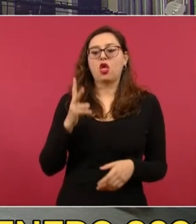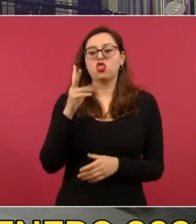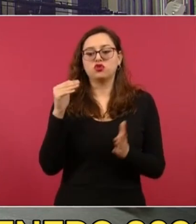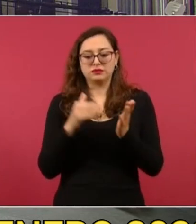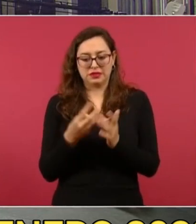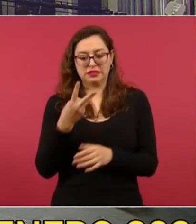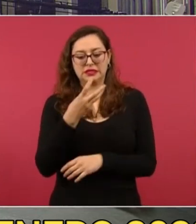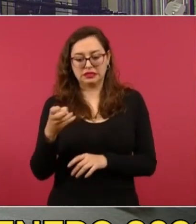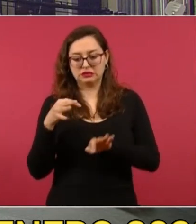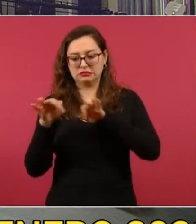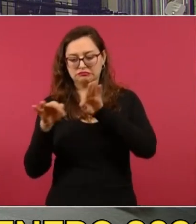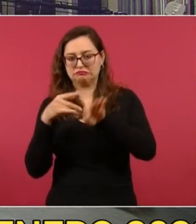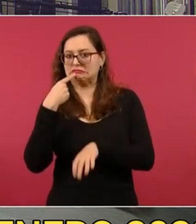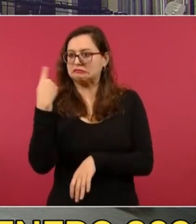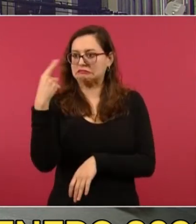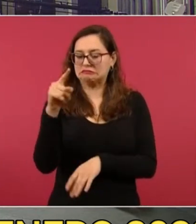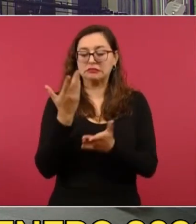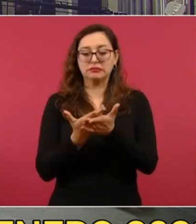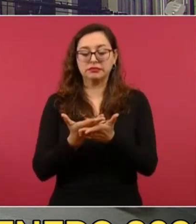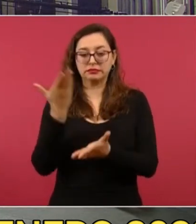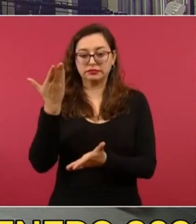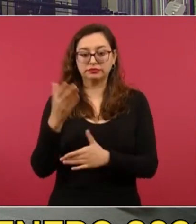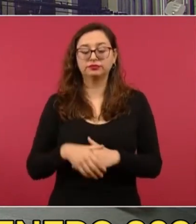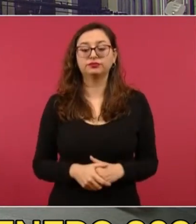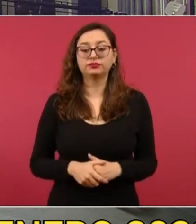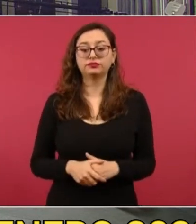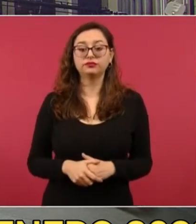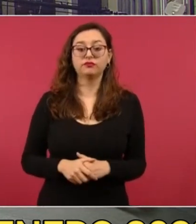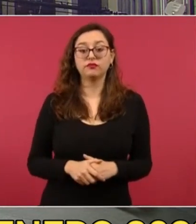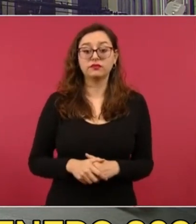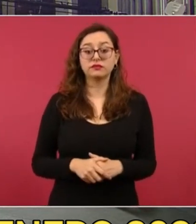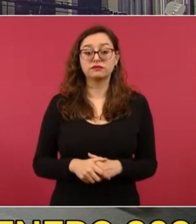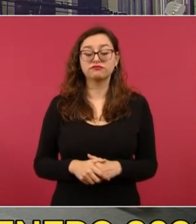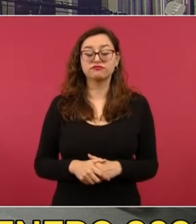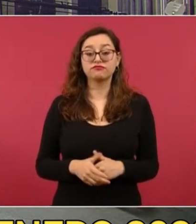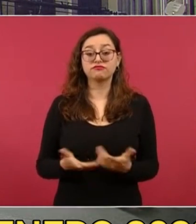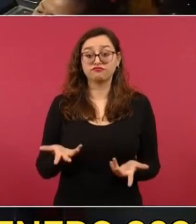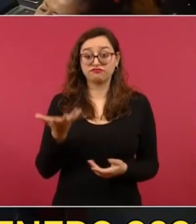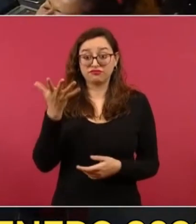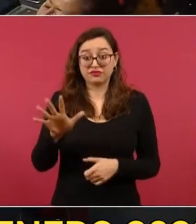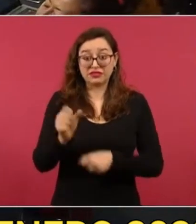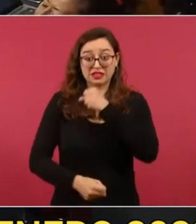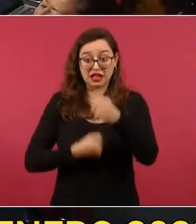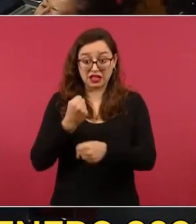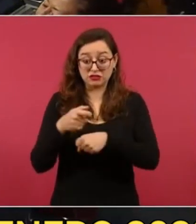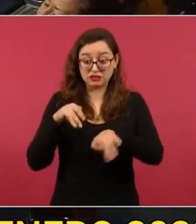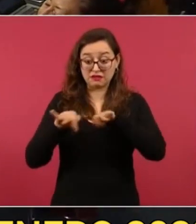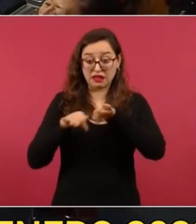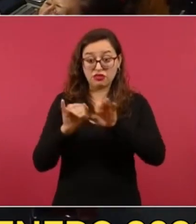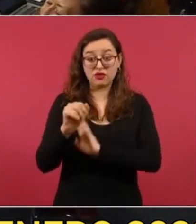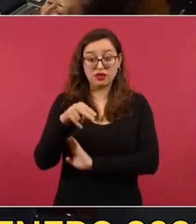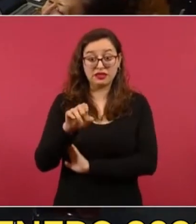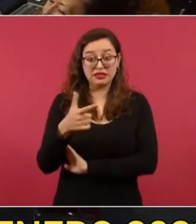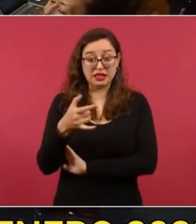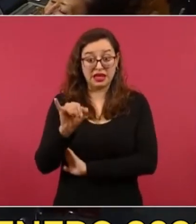trabajadores y ya que cumplían 10 años de servicio en este instituto. De manera particular,